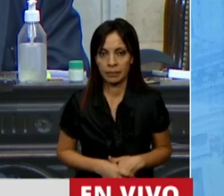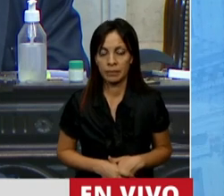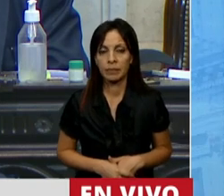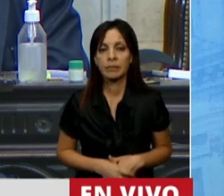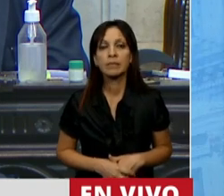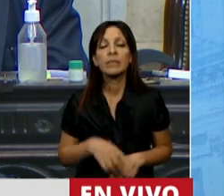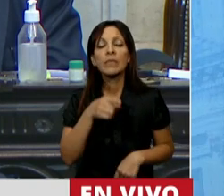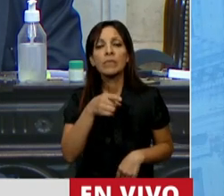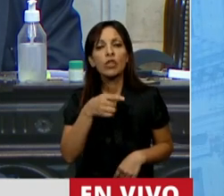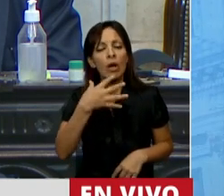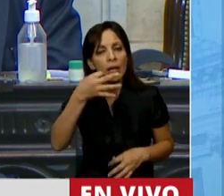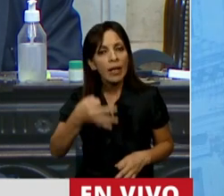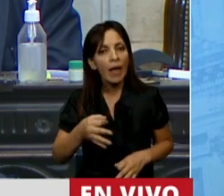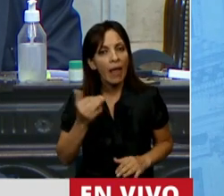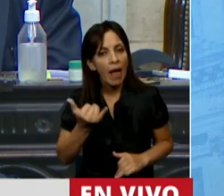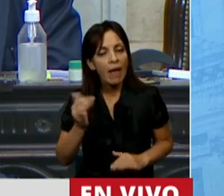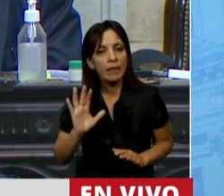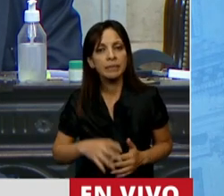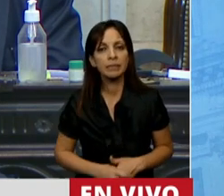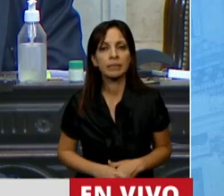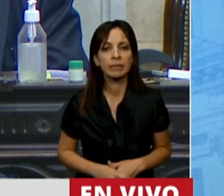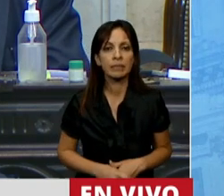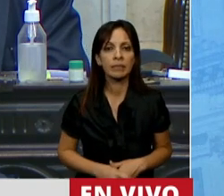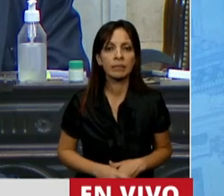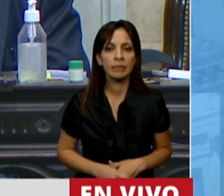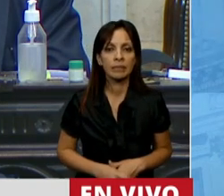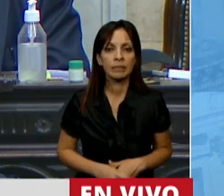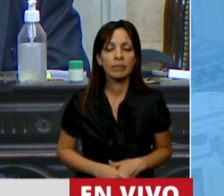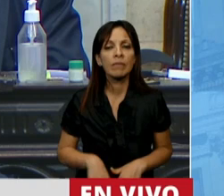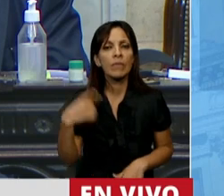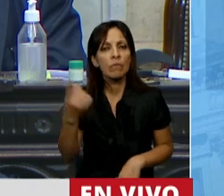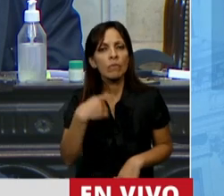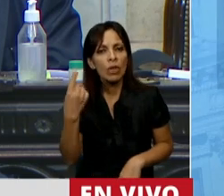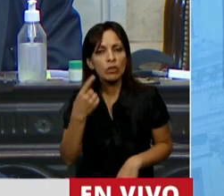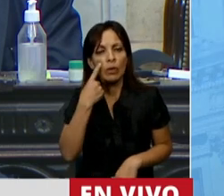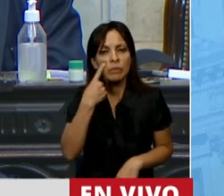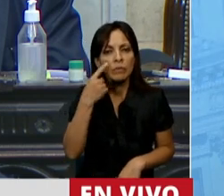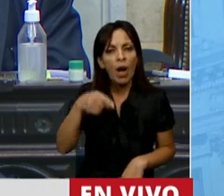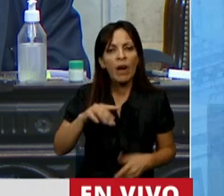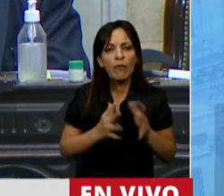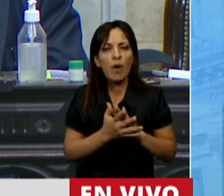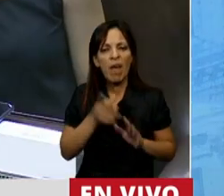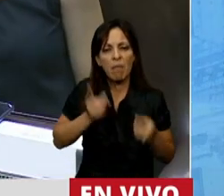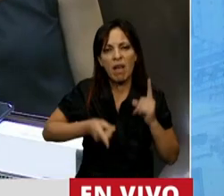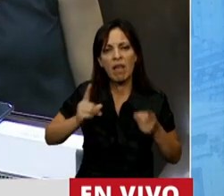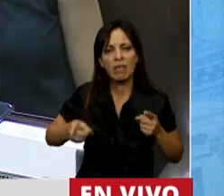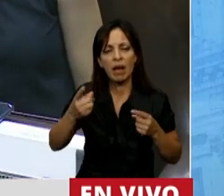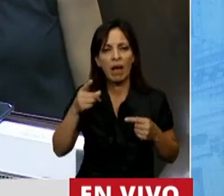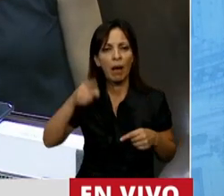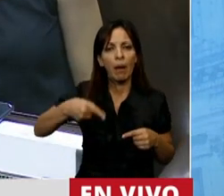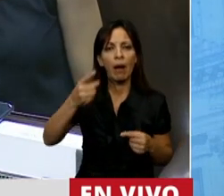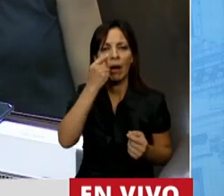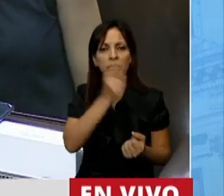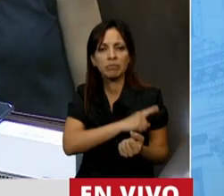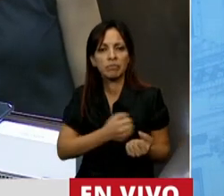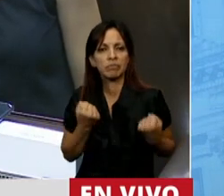Pero, señor presidente, hay una realidad. Mientras vivamos en una sociedad que está regida por parámetros machistas y patriarcales, como